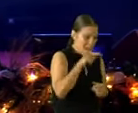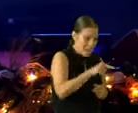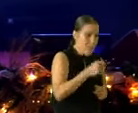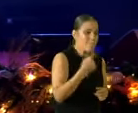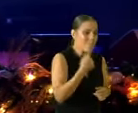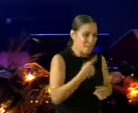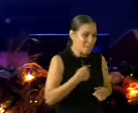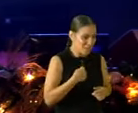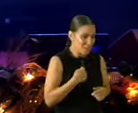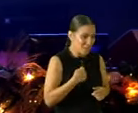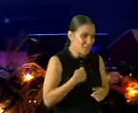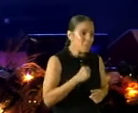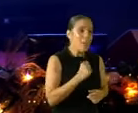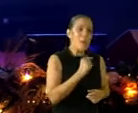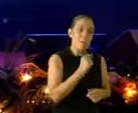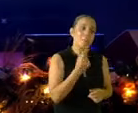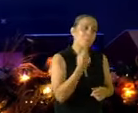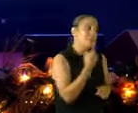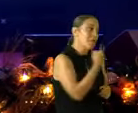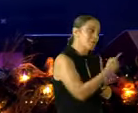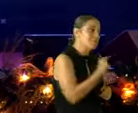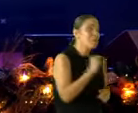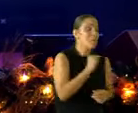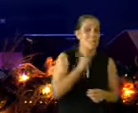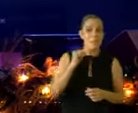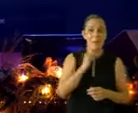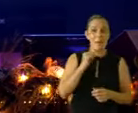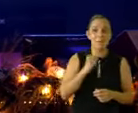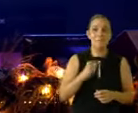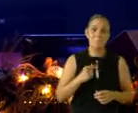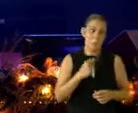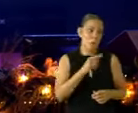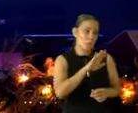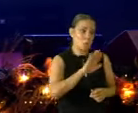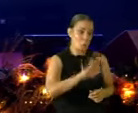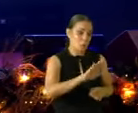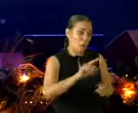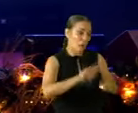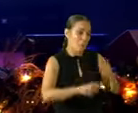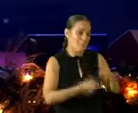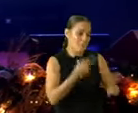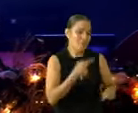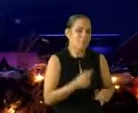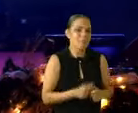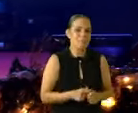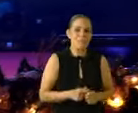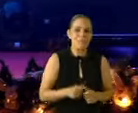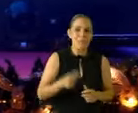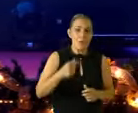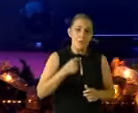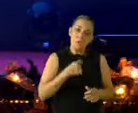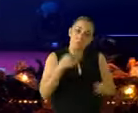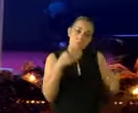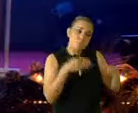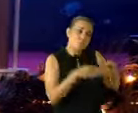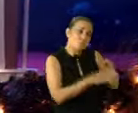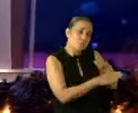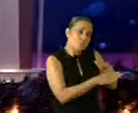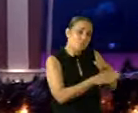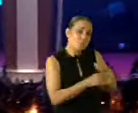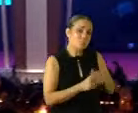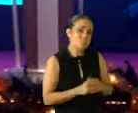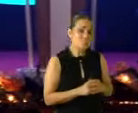un Padre Benito. Pues yo fui, me metí hacia la parroquia otra vez, a la parte de la donde vive. ¿Cómo se llama